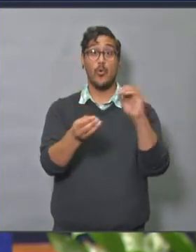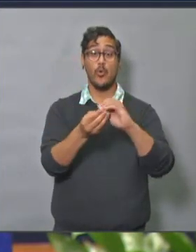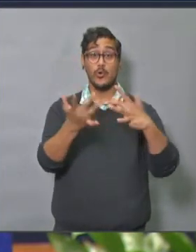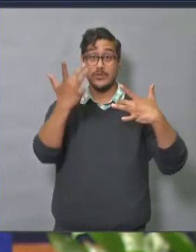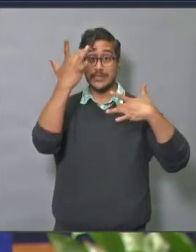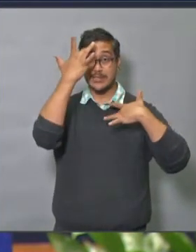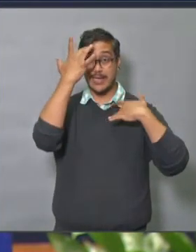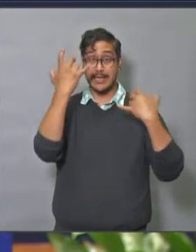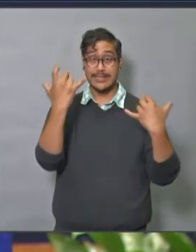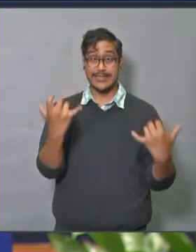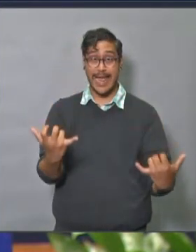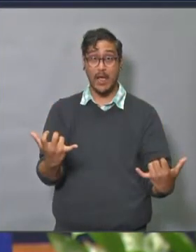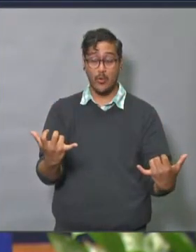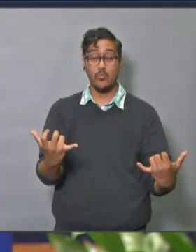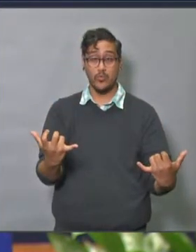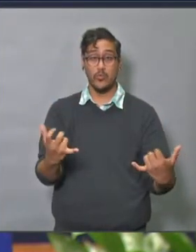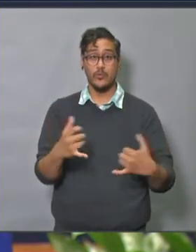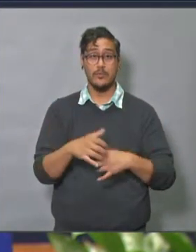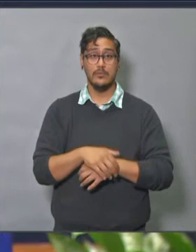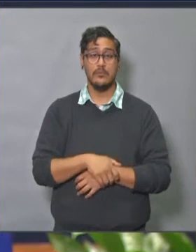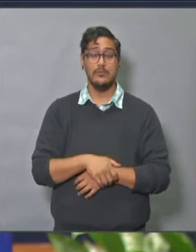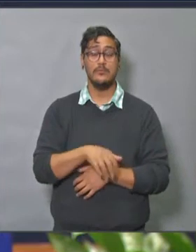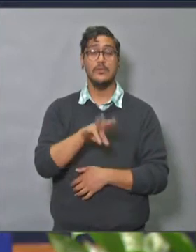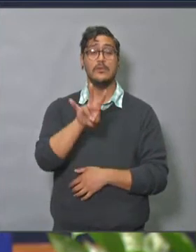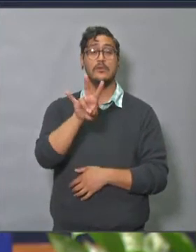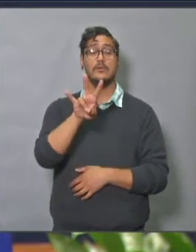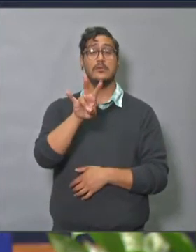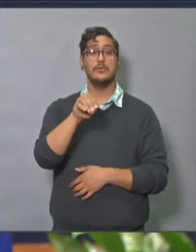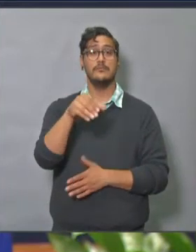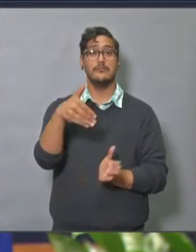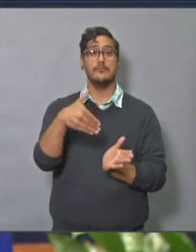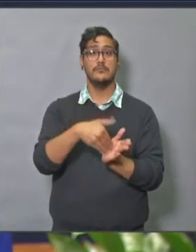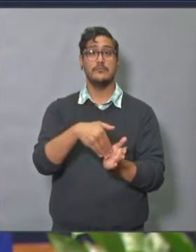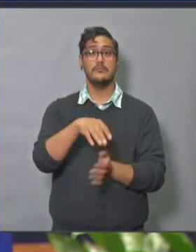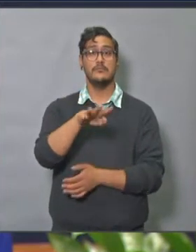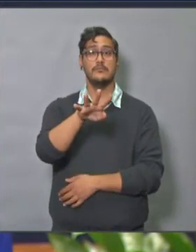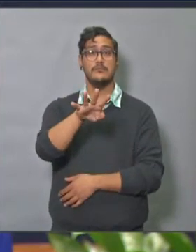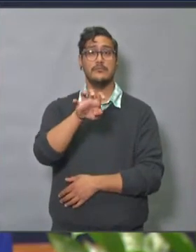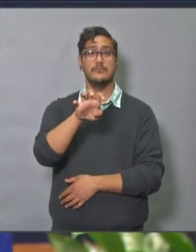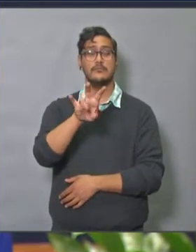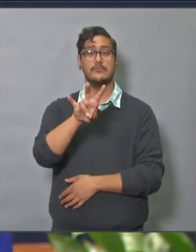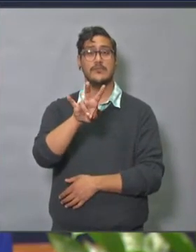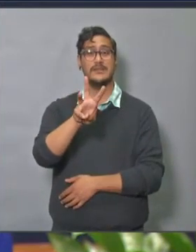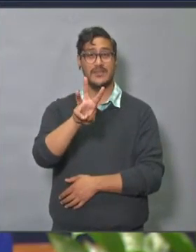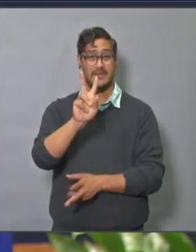que dieron positivo por COVID-19 en el condado de Los Ángeles a